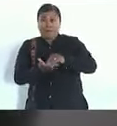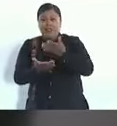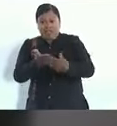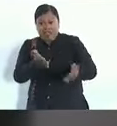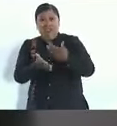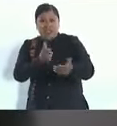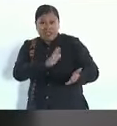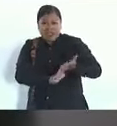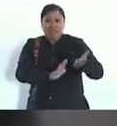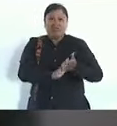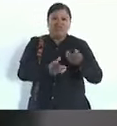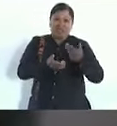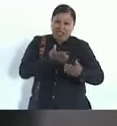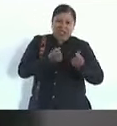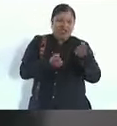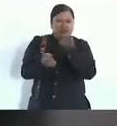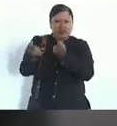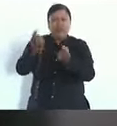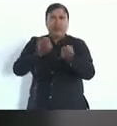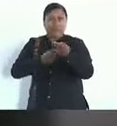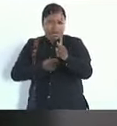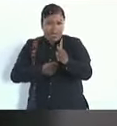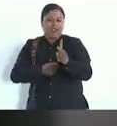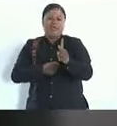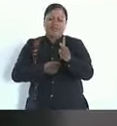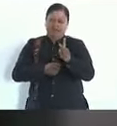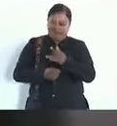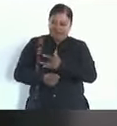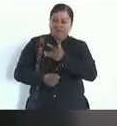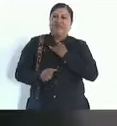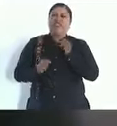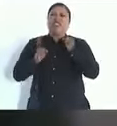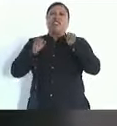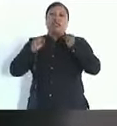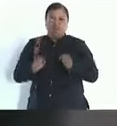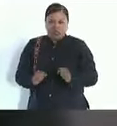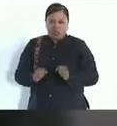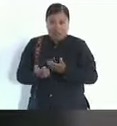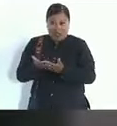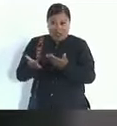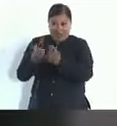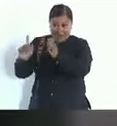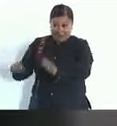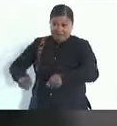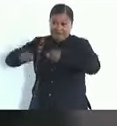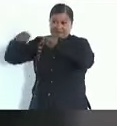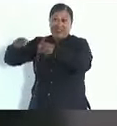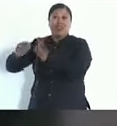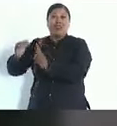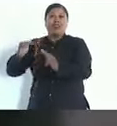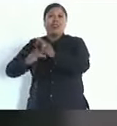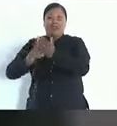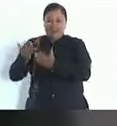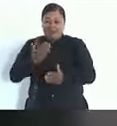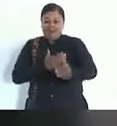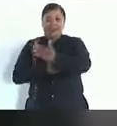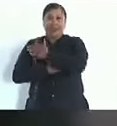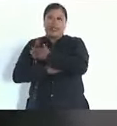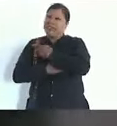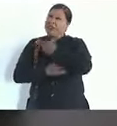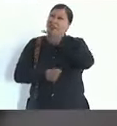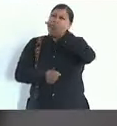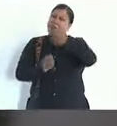por concluir, pero podemos estar seguros que con la doctora Claudia Sheinbaum, la primera